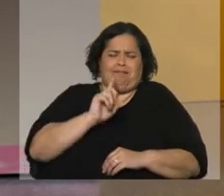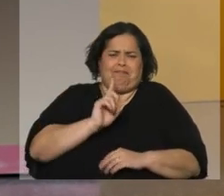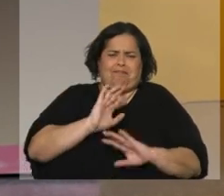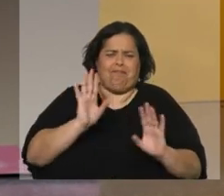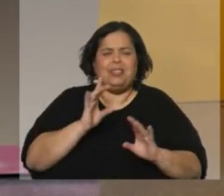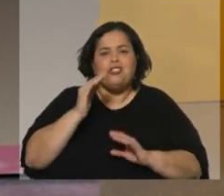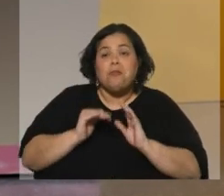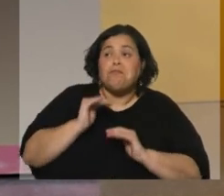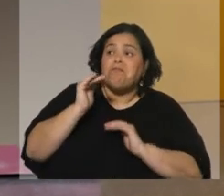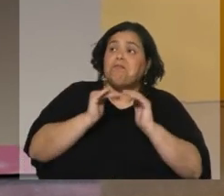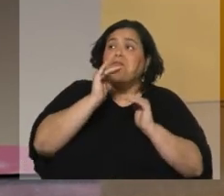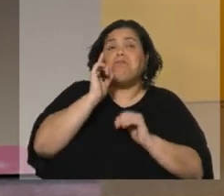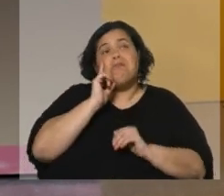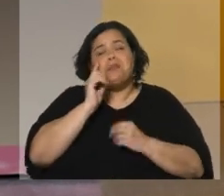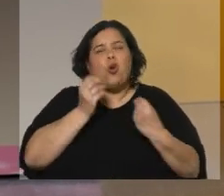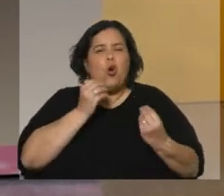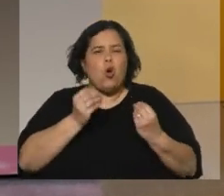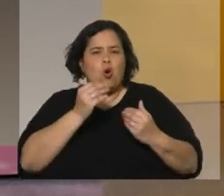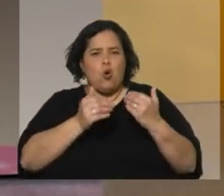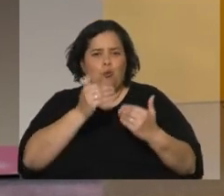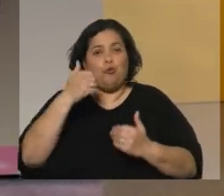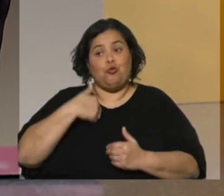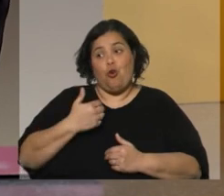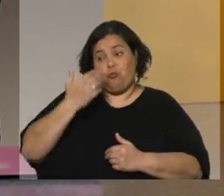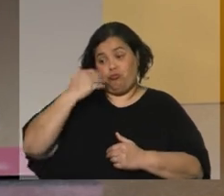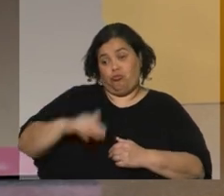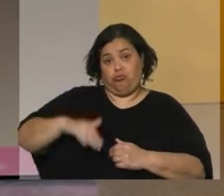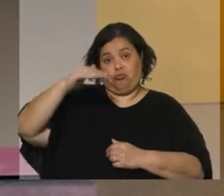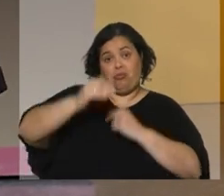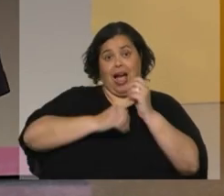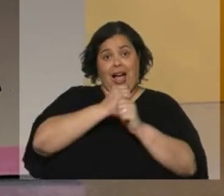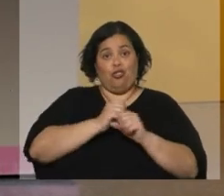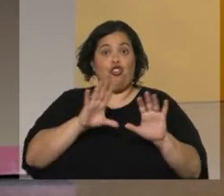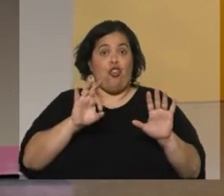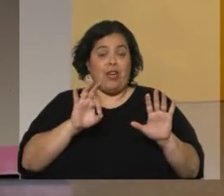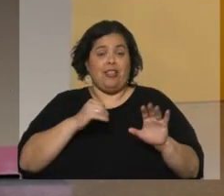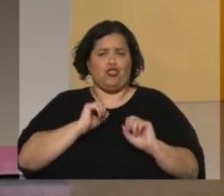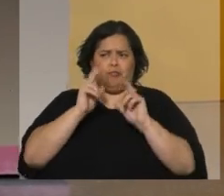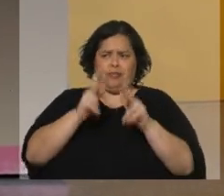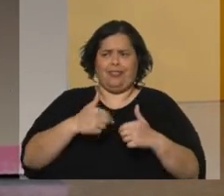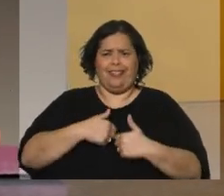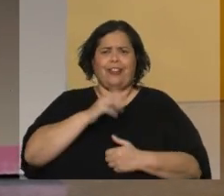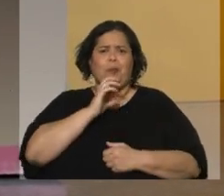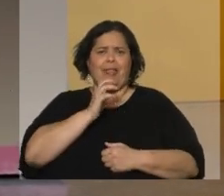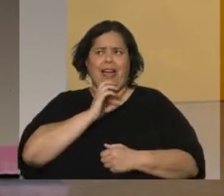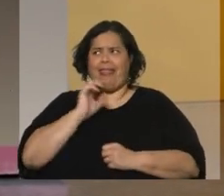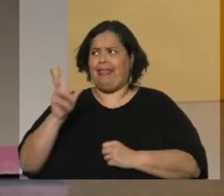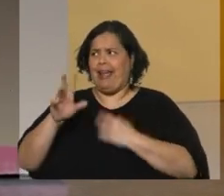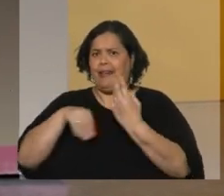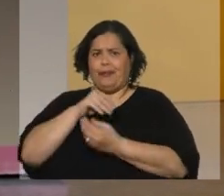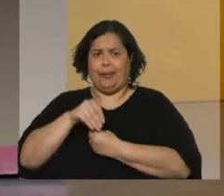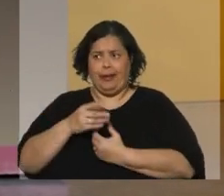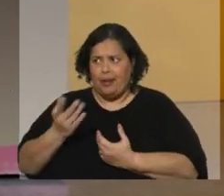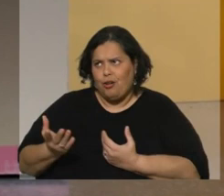persona uno va Yo me crié en los 90 donde decir que uno era comediante a su familia era casi como